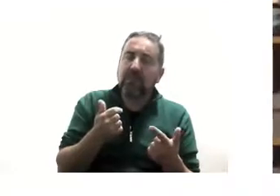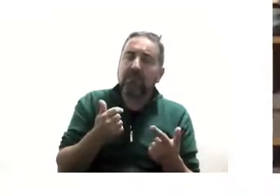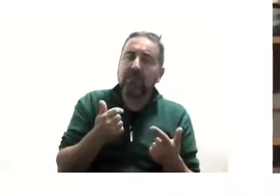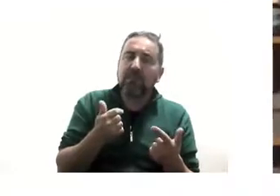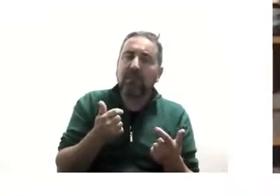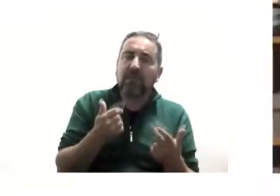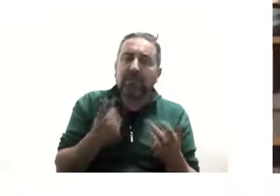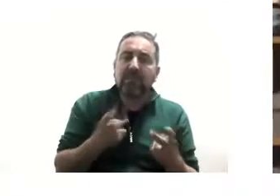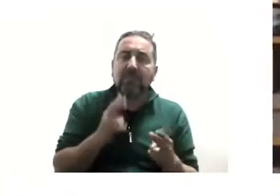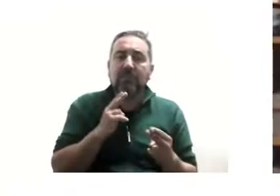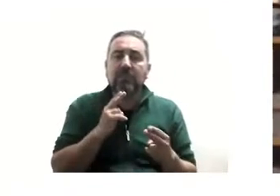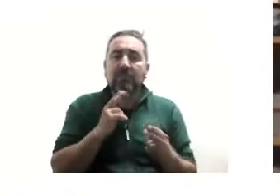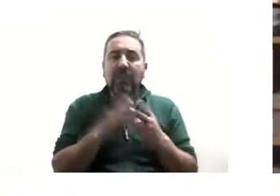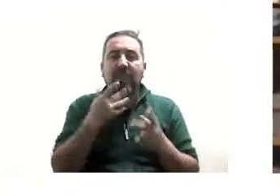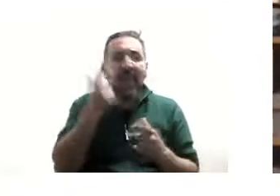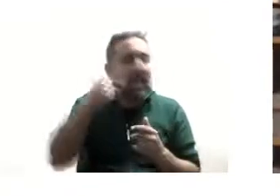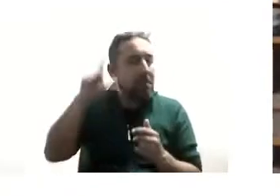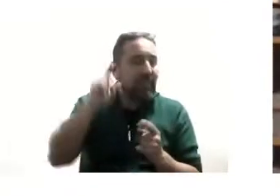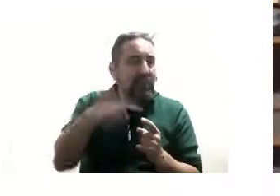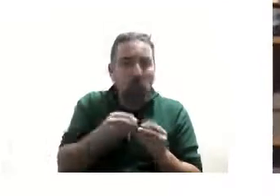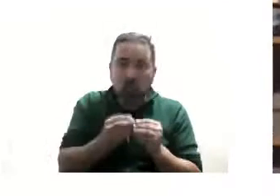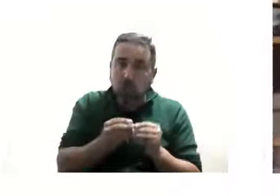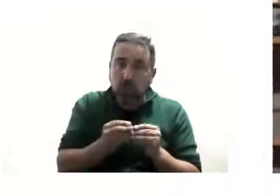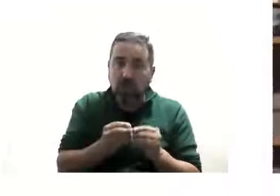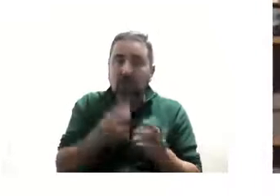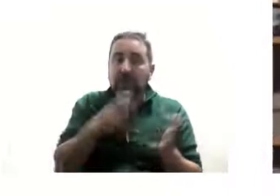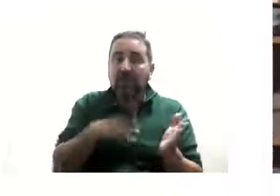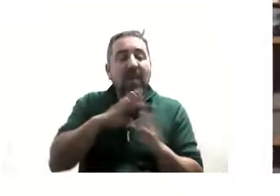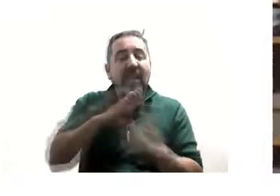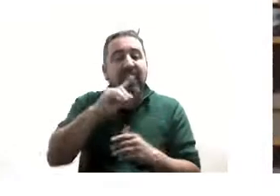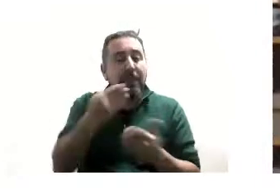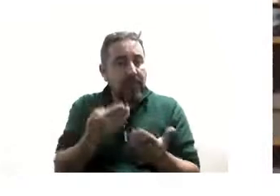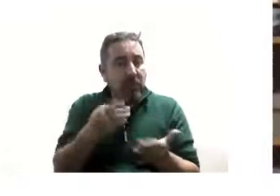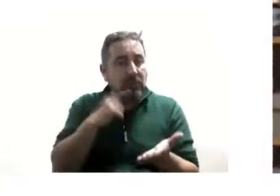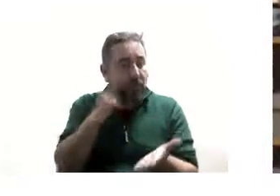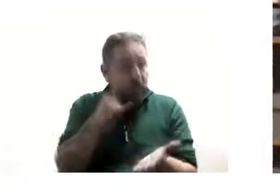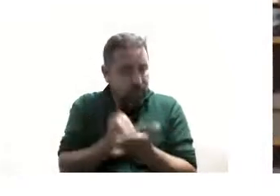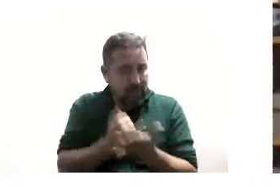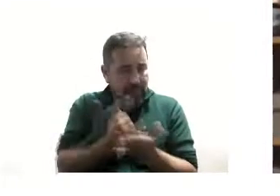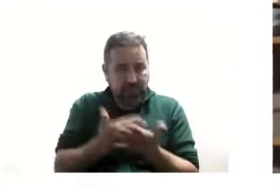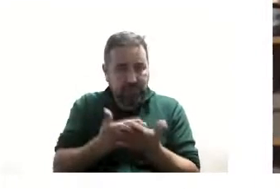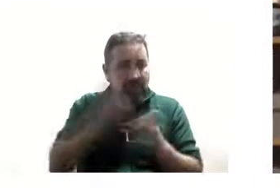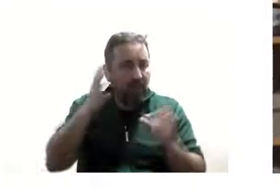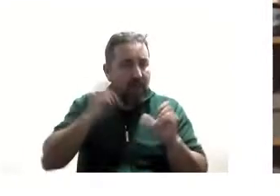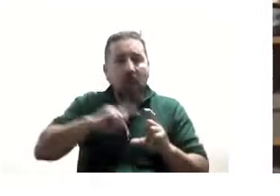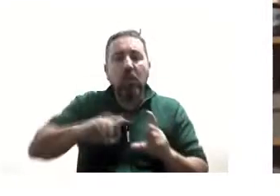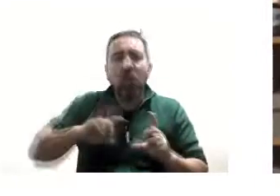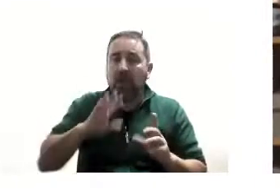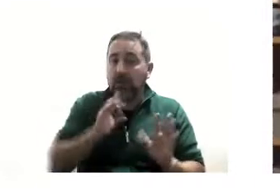digamos, la indicación de colocar el implante o no, que realmente los decibelios, la prueba audiológica simplemente de forma